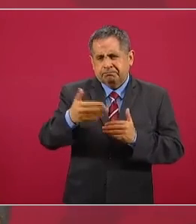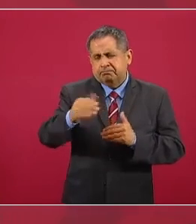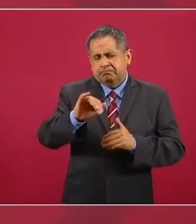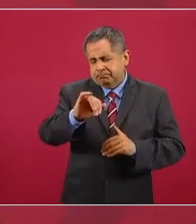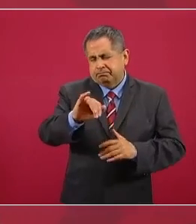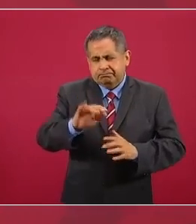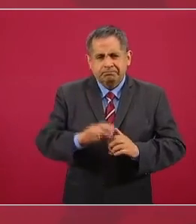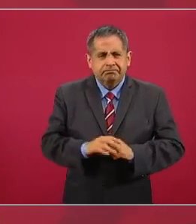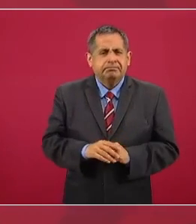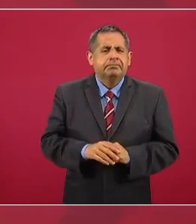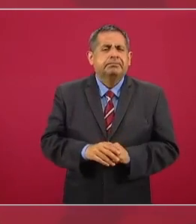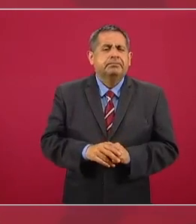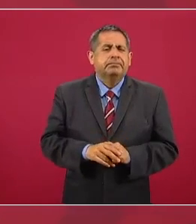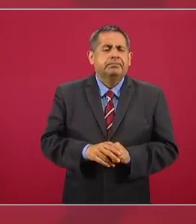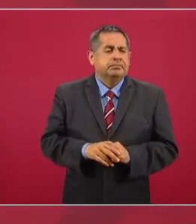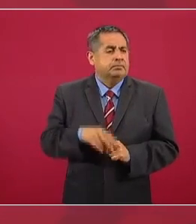sea,